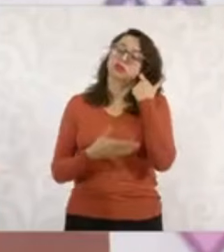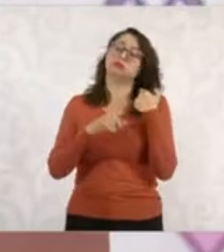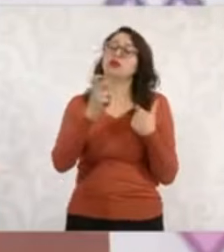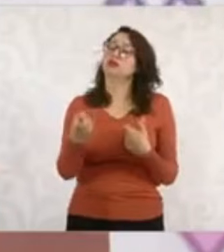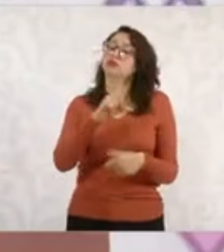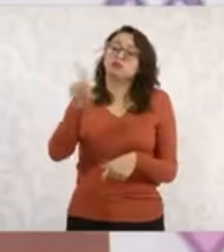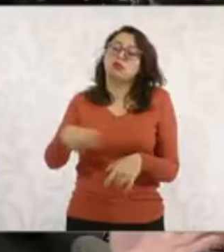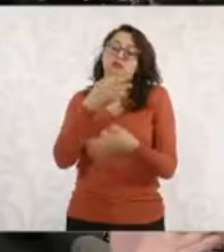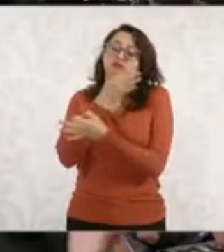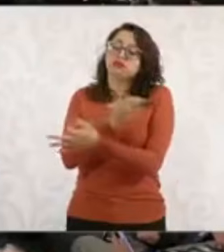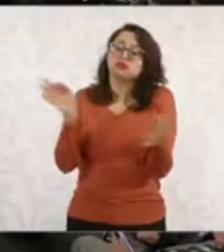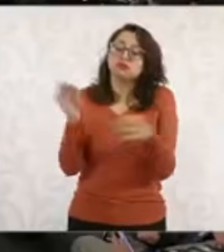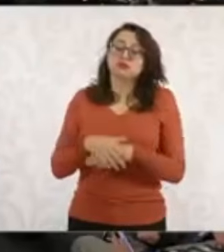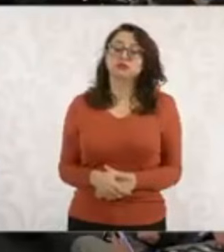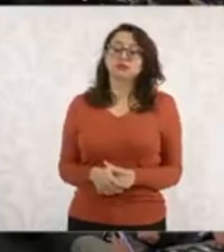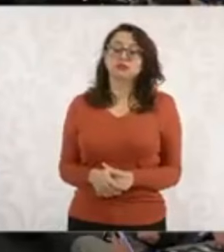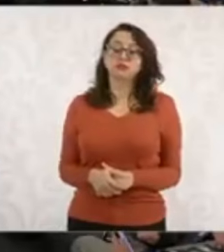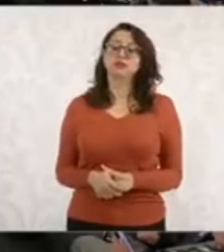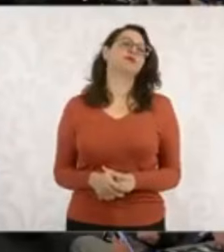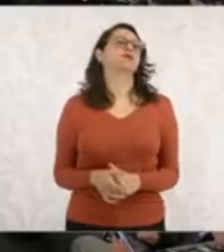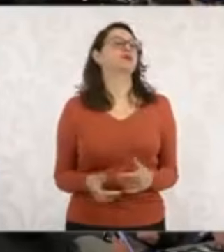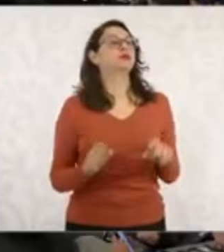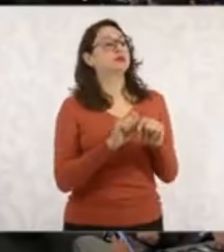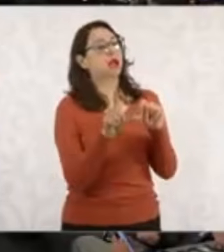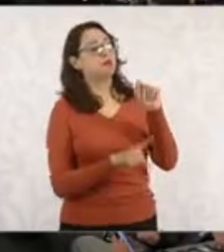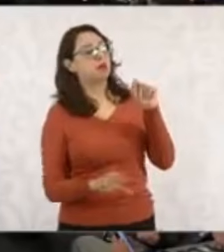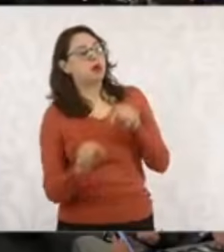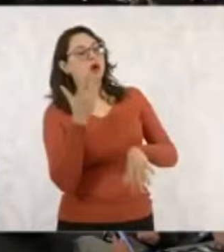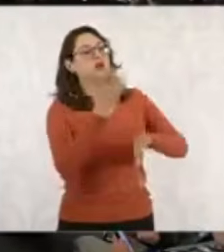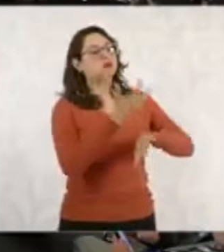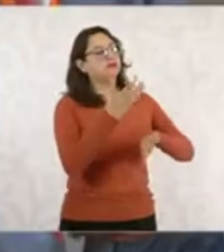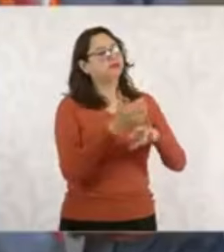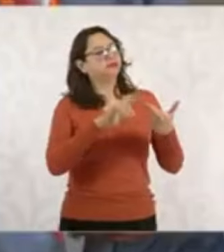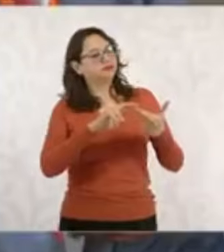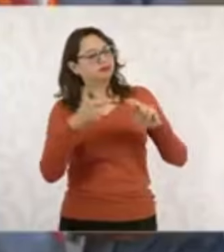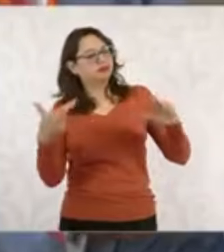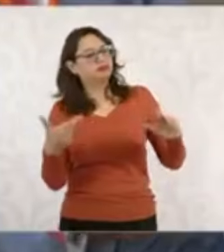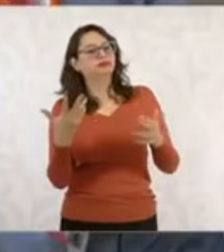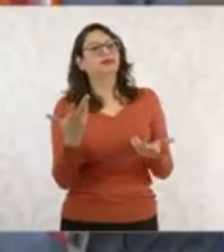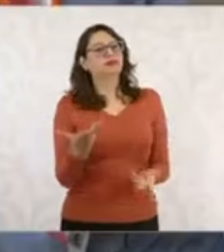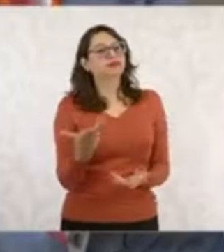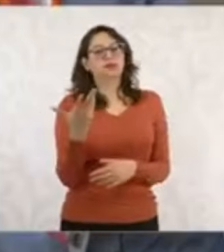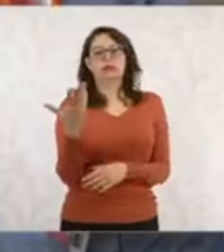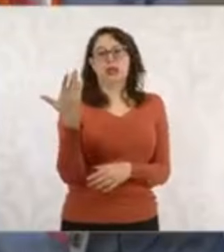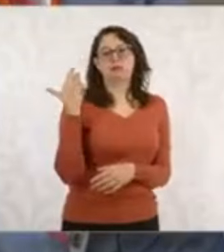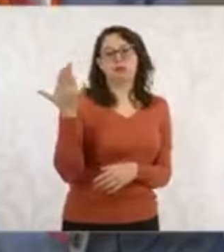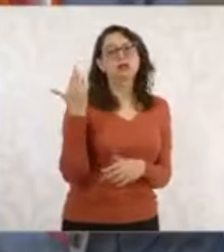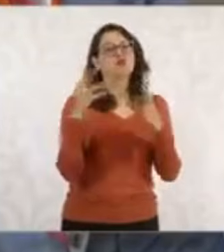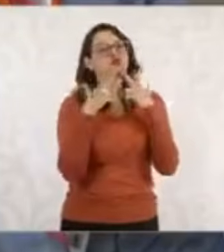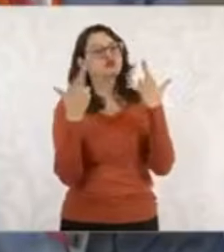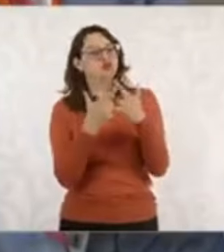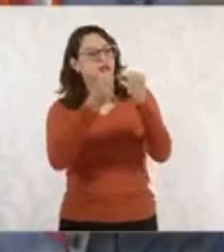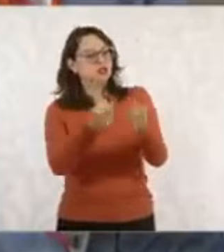informará. Sí. Sobre la relación México-Estados Unidos, Presidenta, justamente hace poco hubo una reunión de seguridad entre México y Estados Unidos